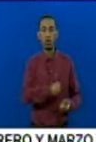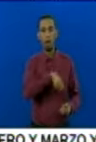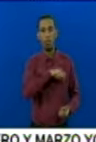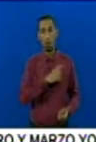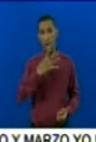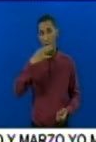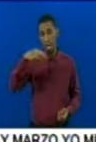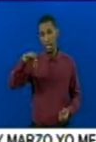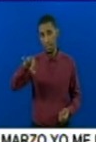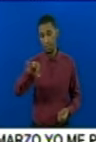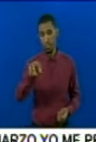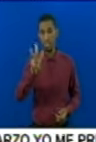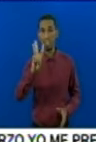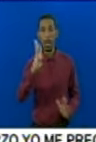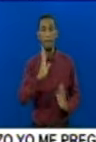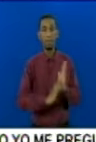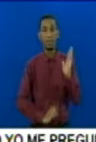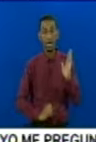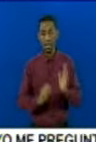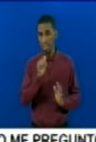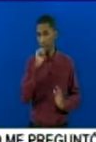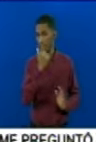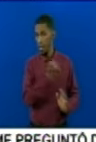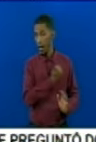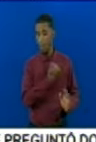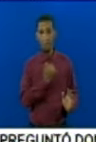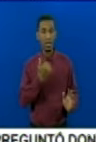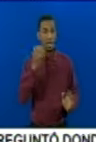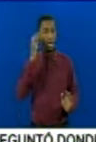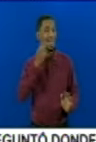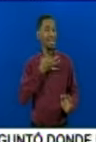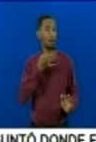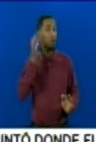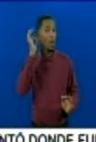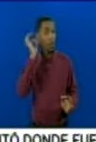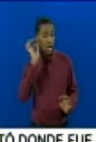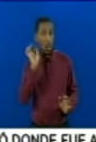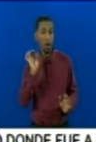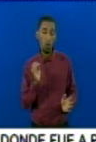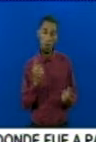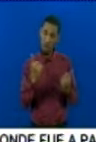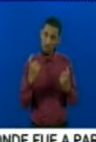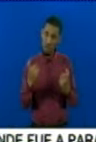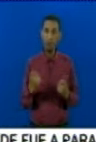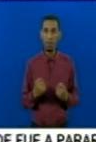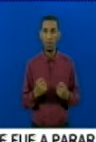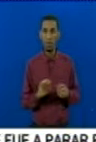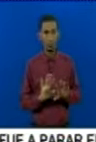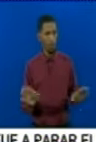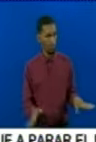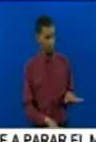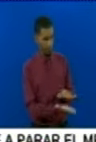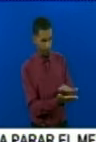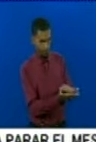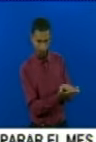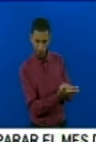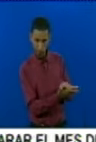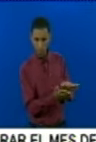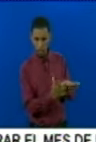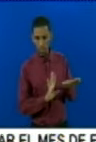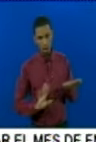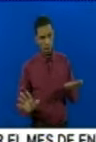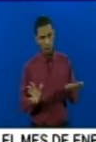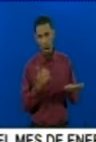el trimestre diciembre, enero, febrero no lo hemos podido combinar, aunque ya tenemos nuestros almacenes mayoristas toda la